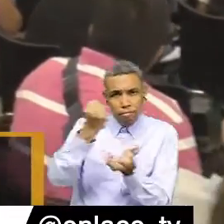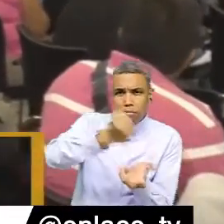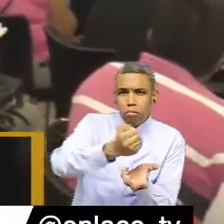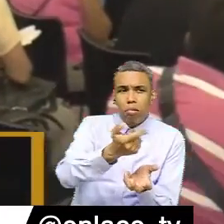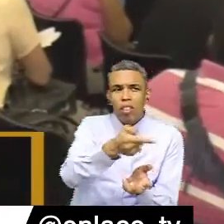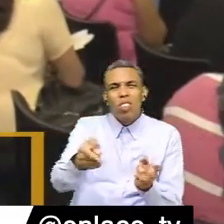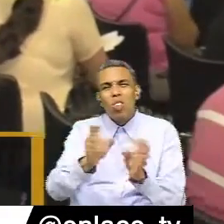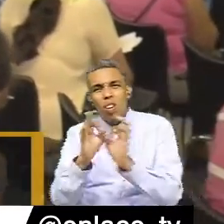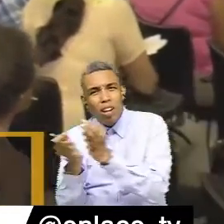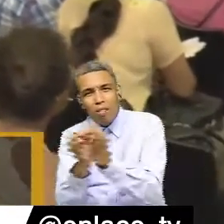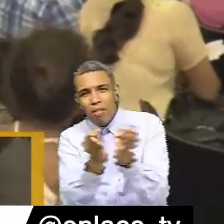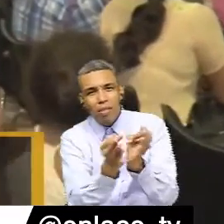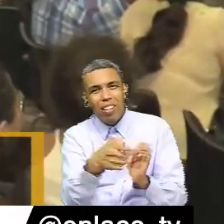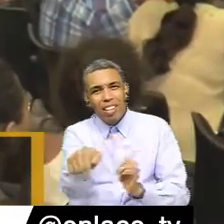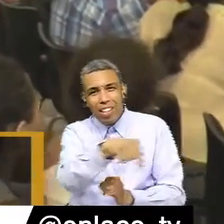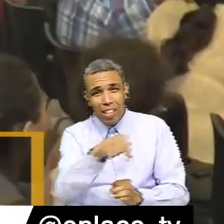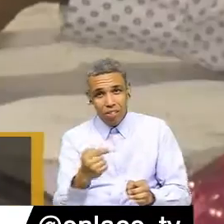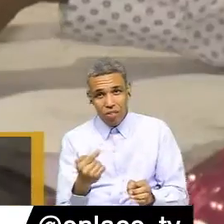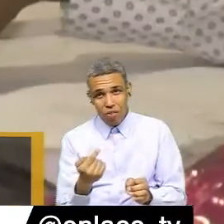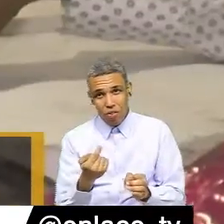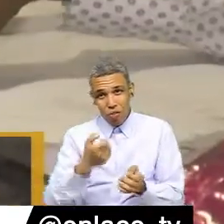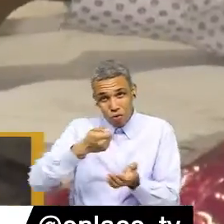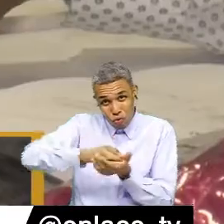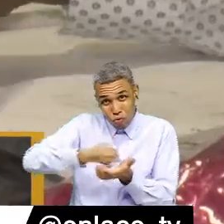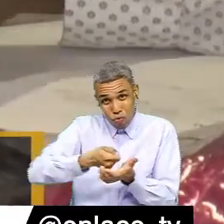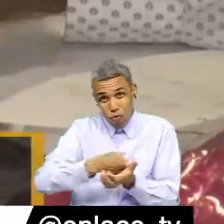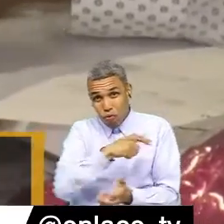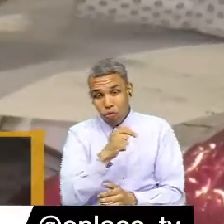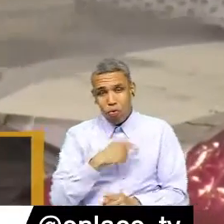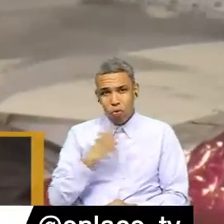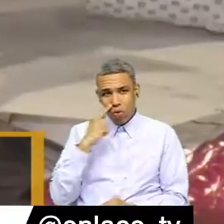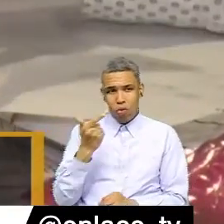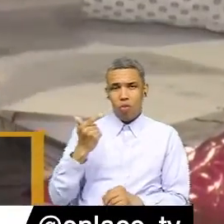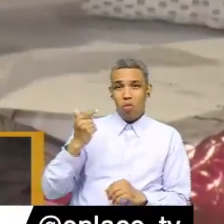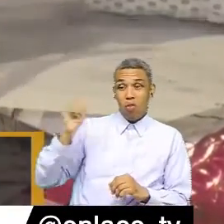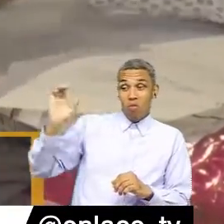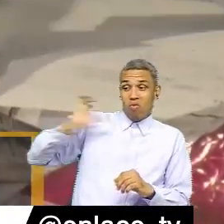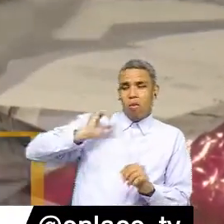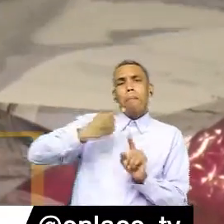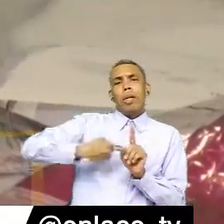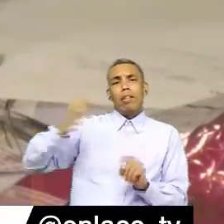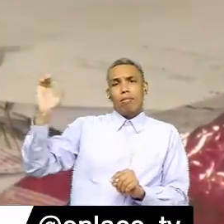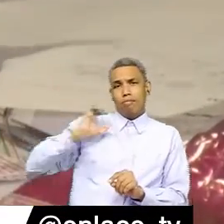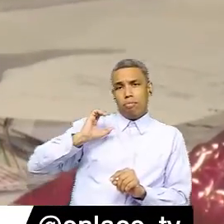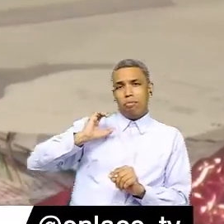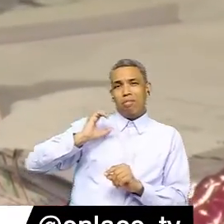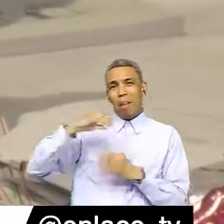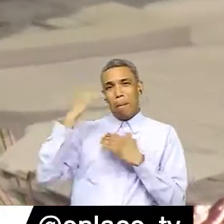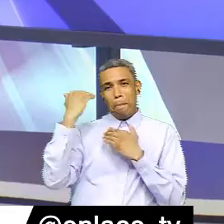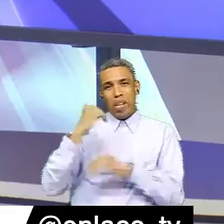afiliados que reciben ingresos iguales o inferiores a los dos salarios mínimos legales mensuales vigentes